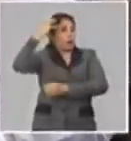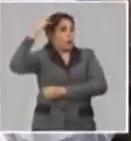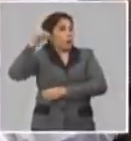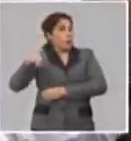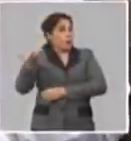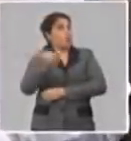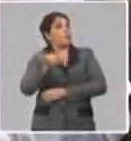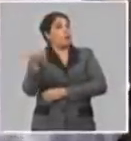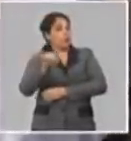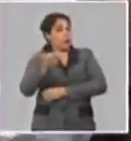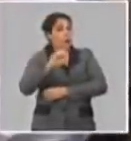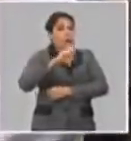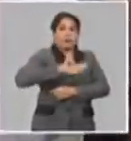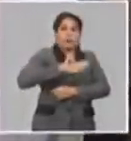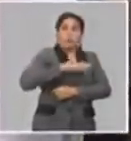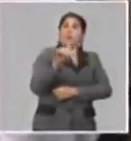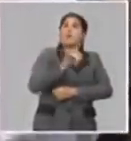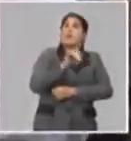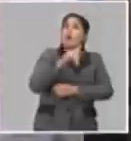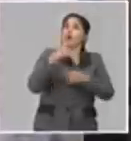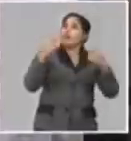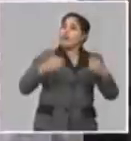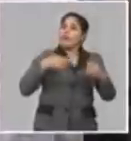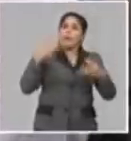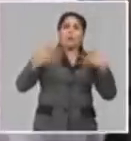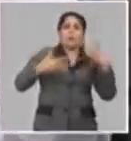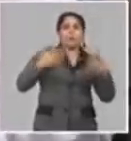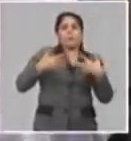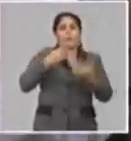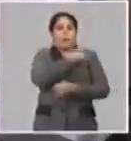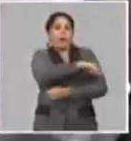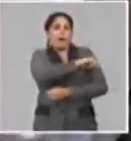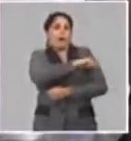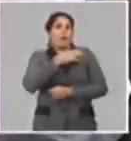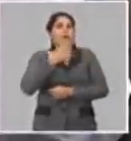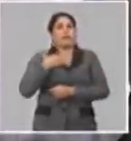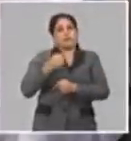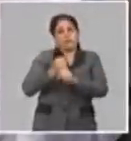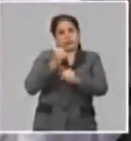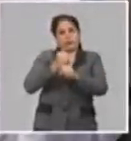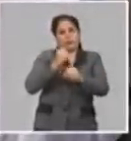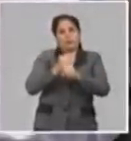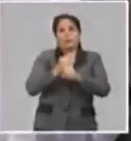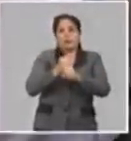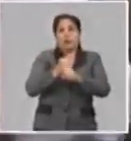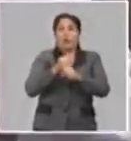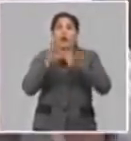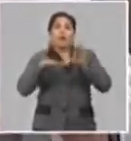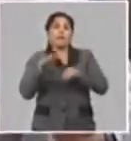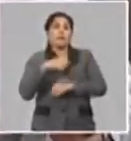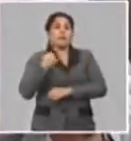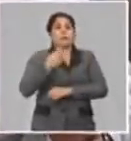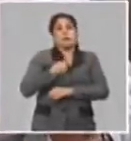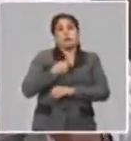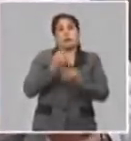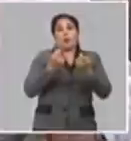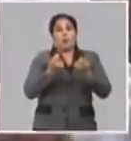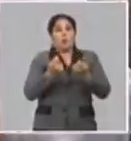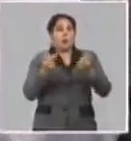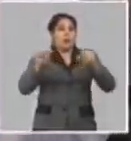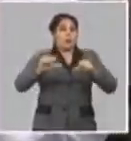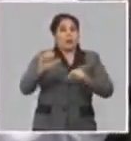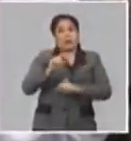presupuestado. Nosotros tenemos que crear resortes, incentivos. Los sistemas de incentivos, a veces los hemos subestimado en la economía